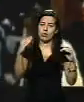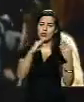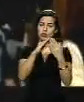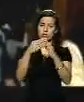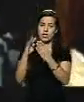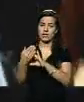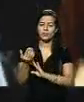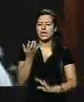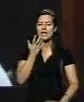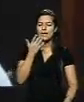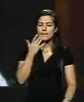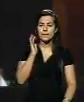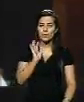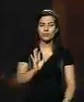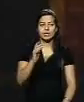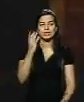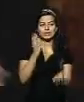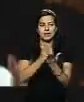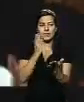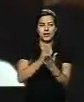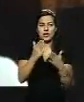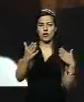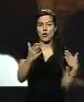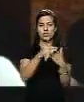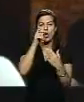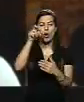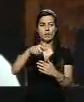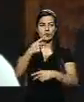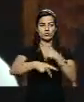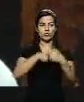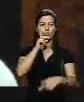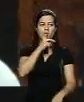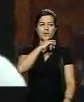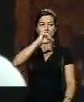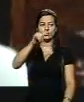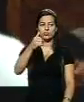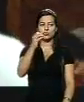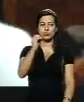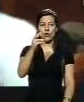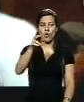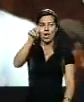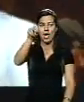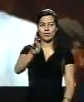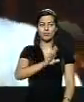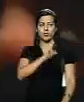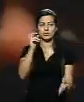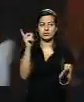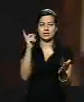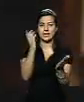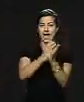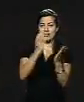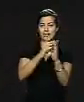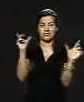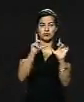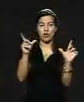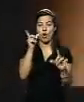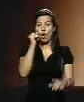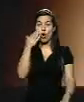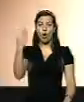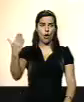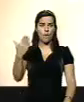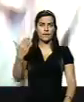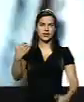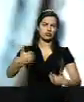Un ejemplo es el ataque contra el productor comunitario Johan Pérez Lugo de Katia TV, quien fue objeto de la